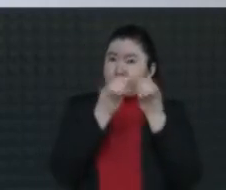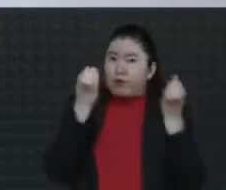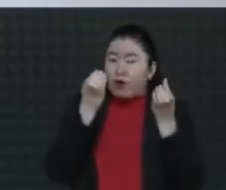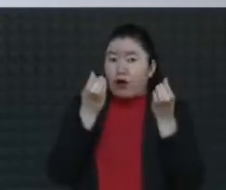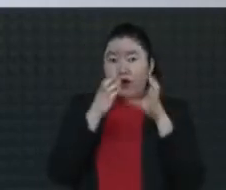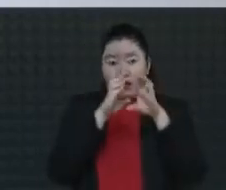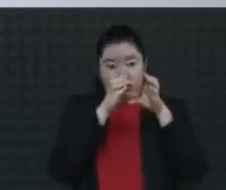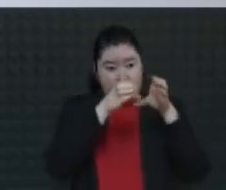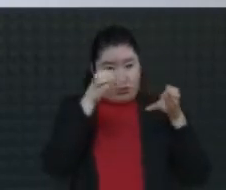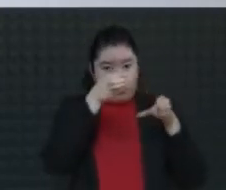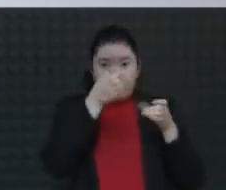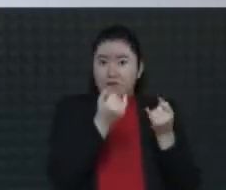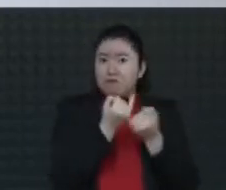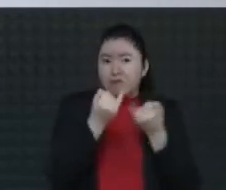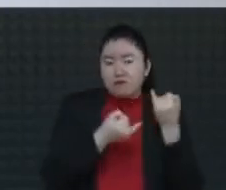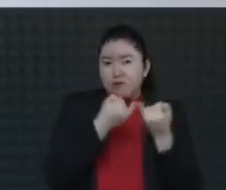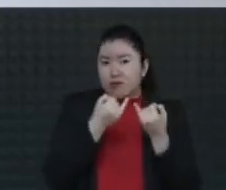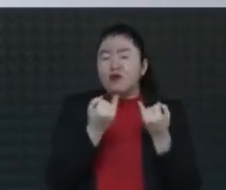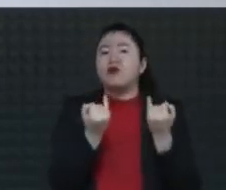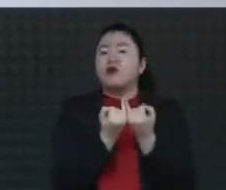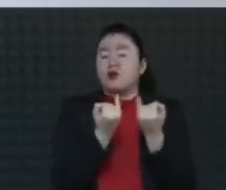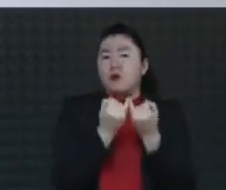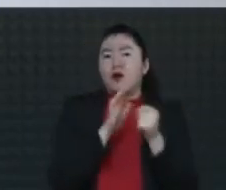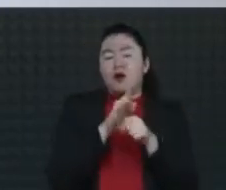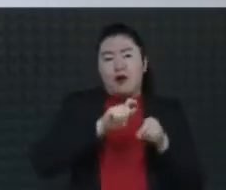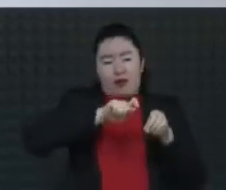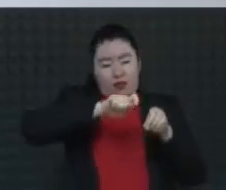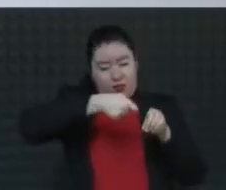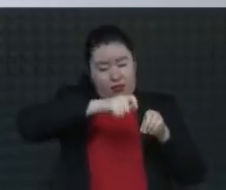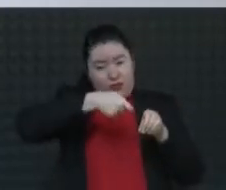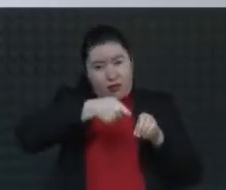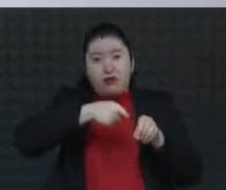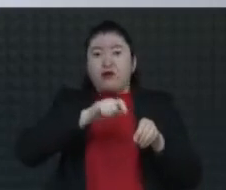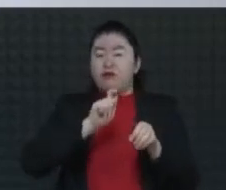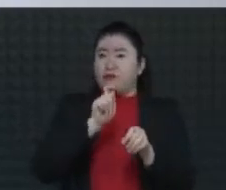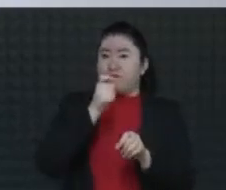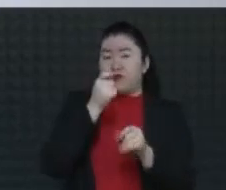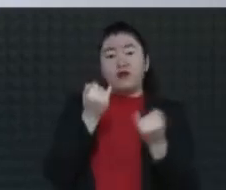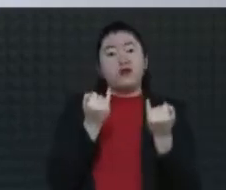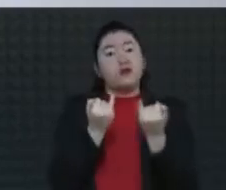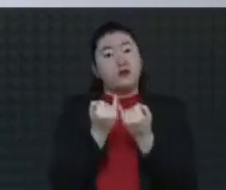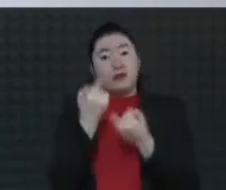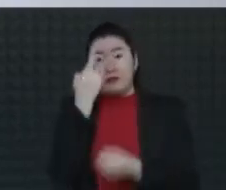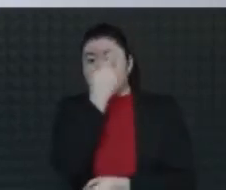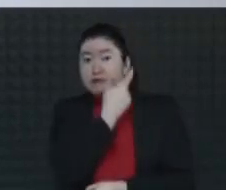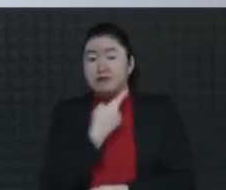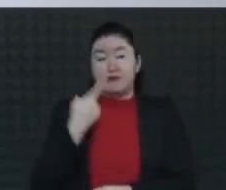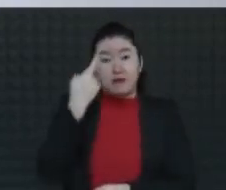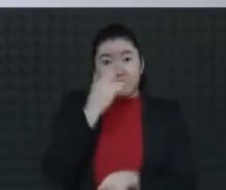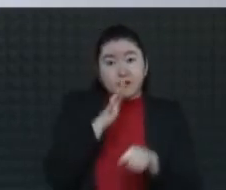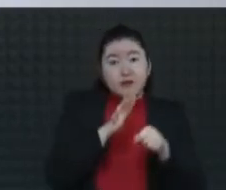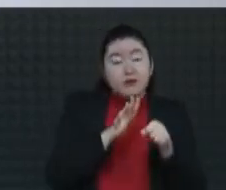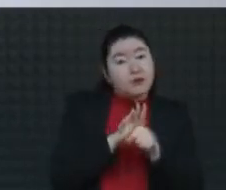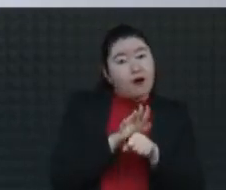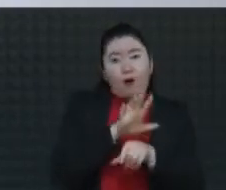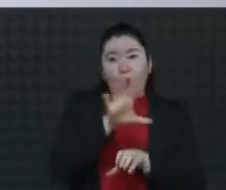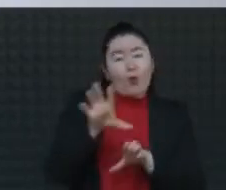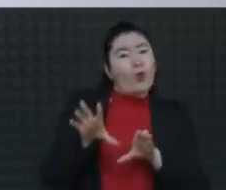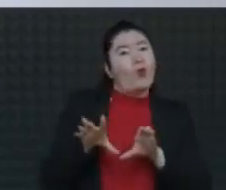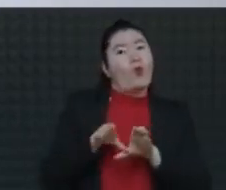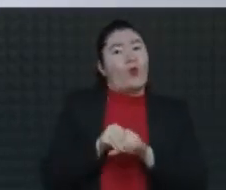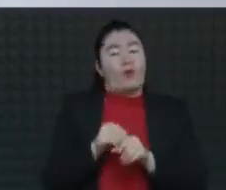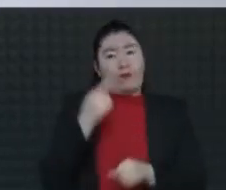marcos transversales, pernos y análisis químico, así como un completo análisis estructural